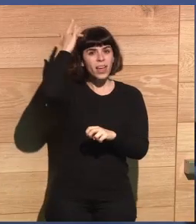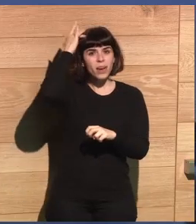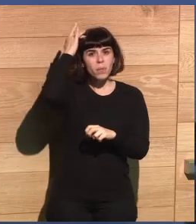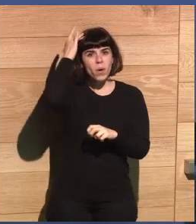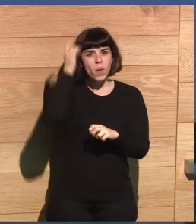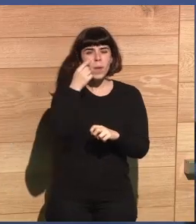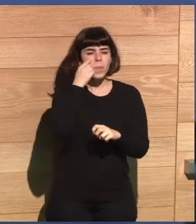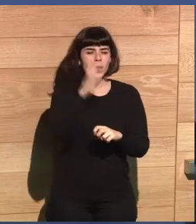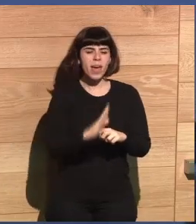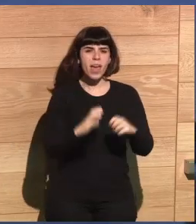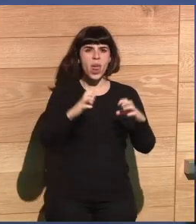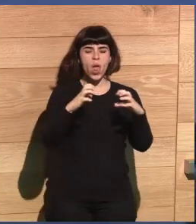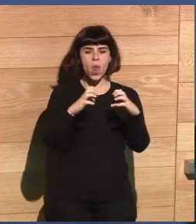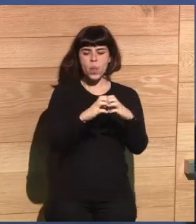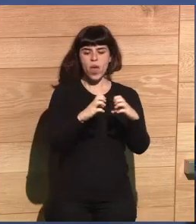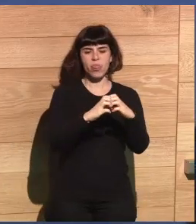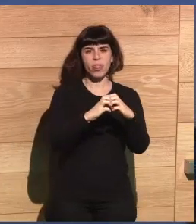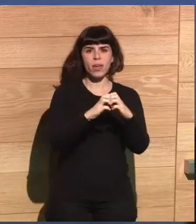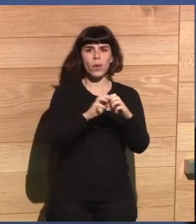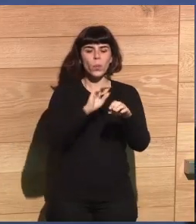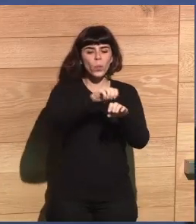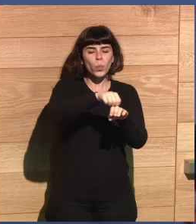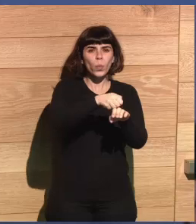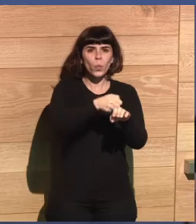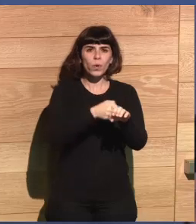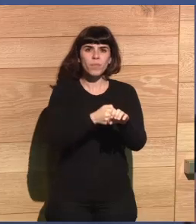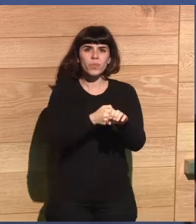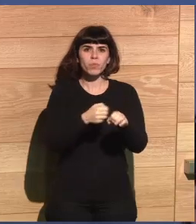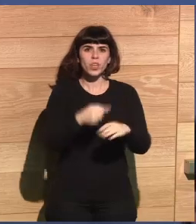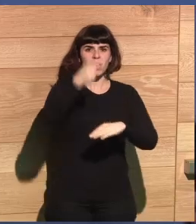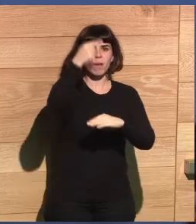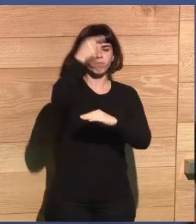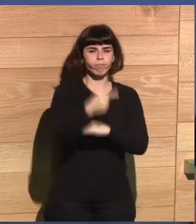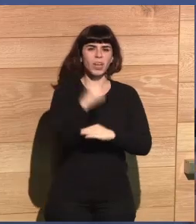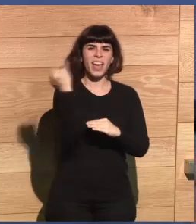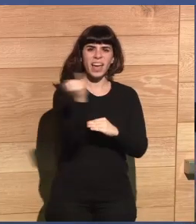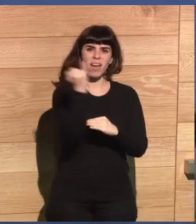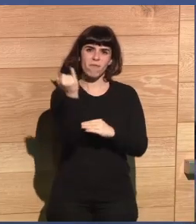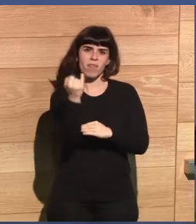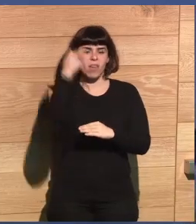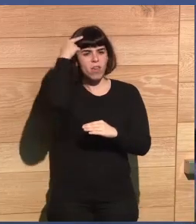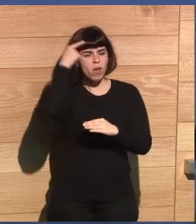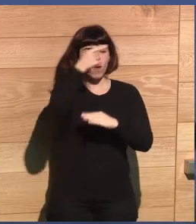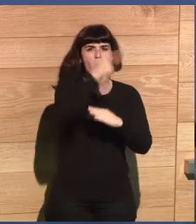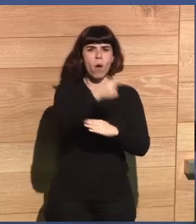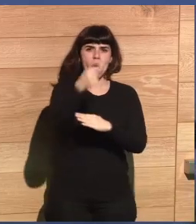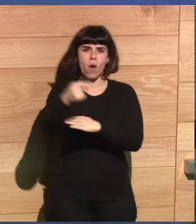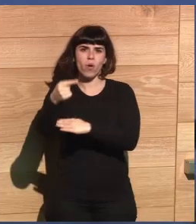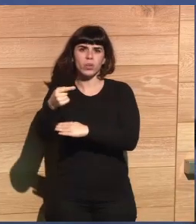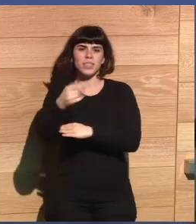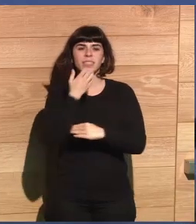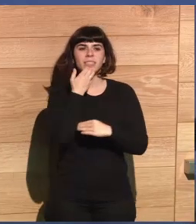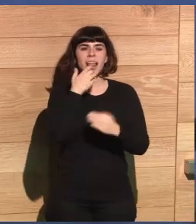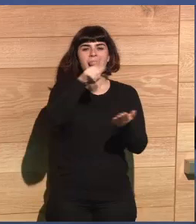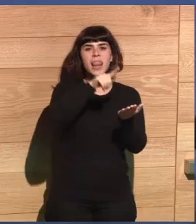una nuez pelada, era el gran jefe de nuestro cuerpo, que es él quien da las órdenes y que si no le pide a nuestra lengua